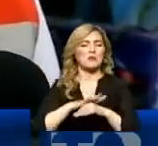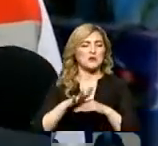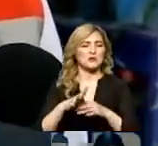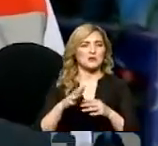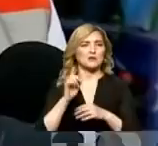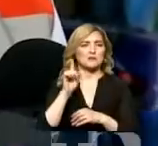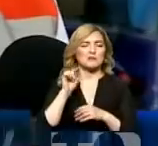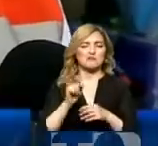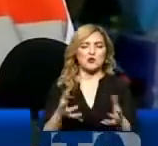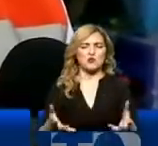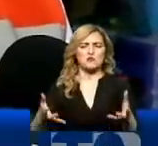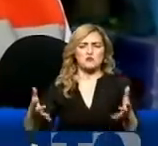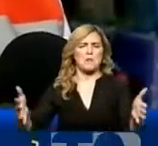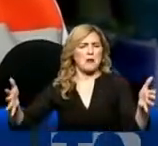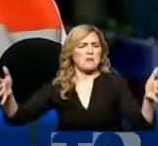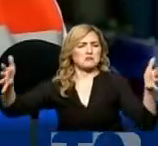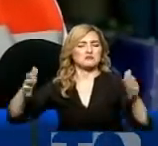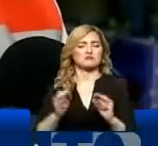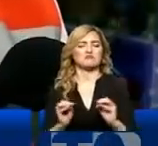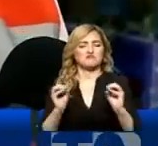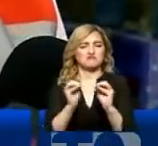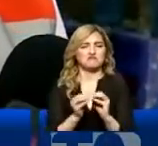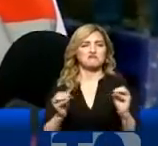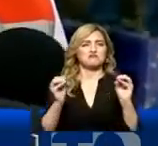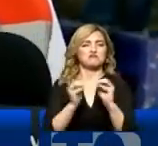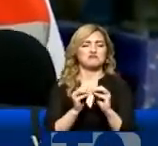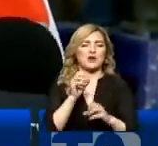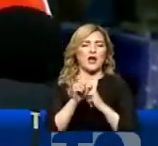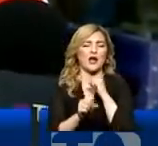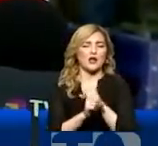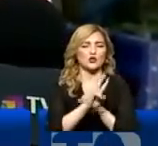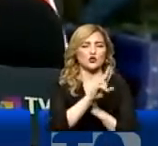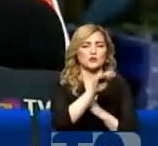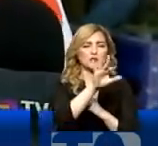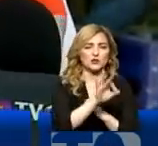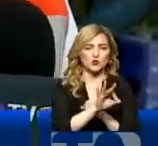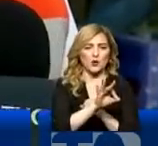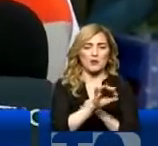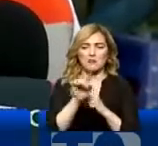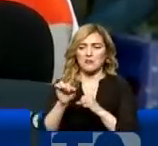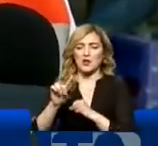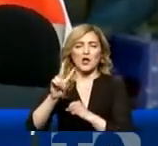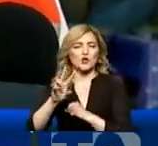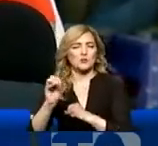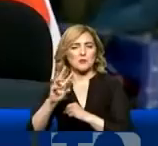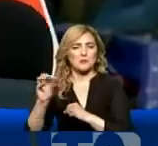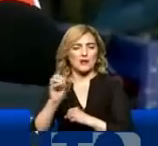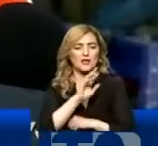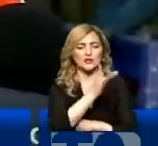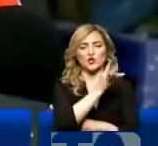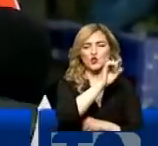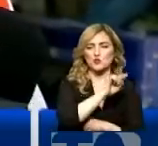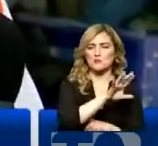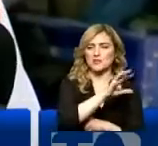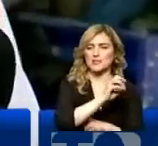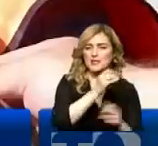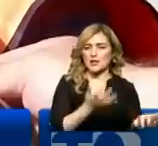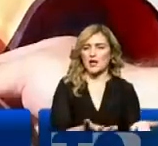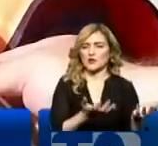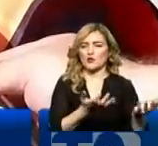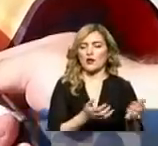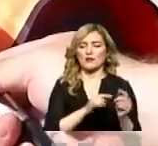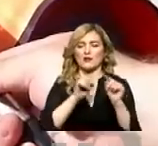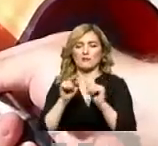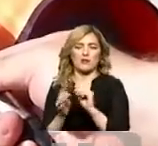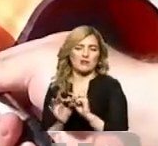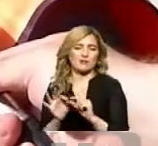exportación de flores, lo cual representa un incremento respecto al año 2019 en el que tuvimos 18.500 toneladas en números redondos. En